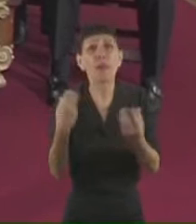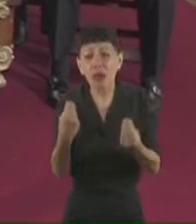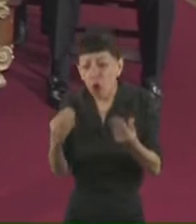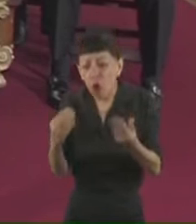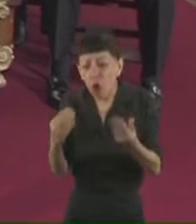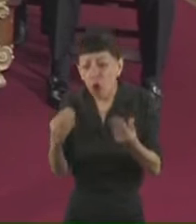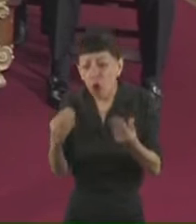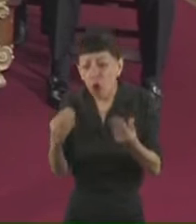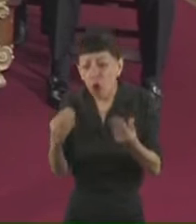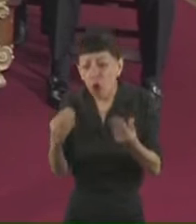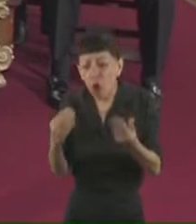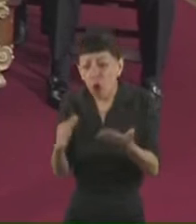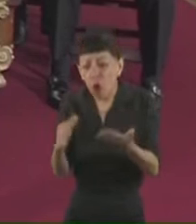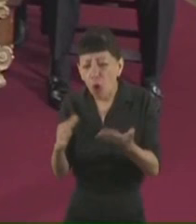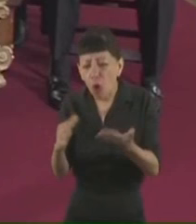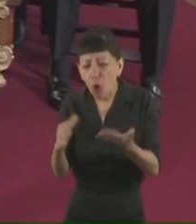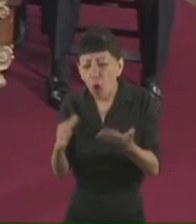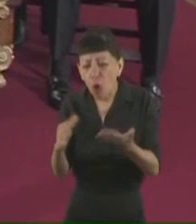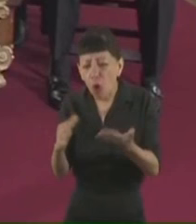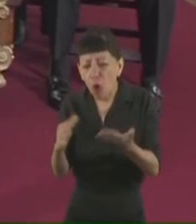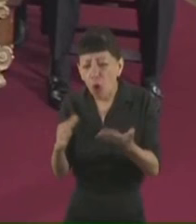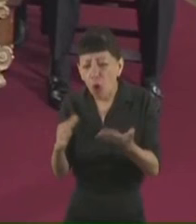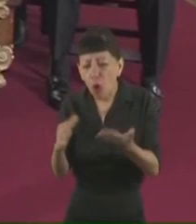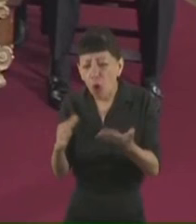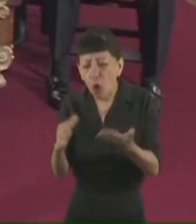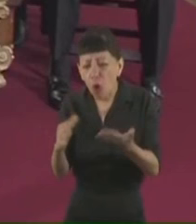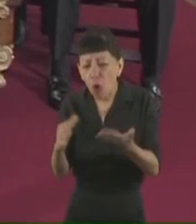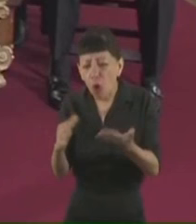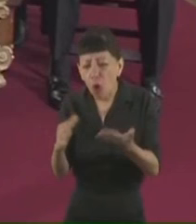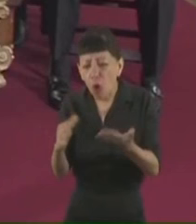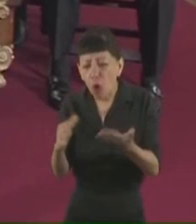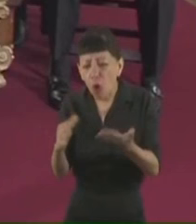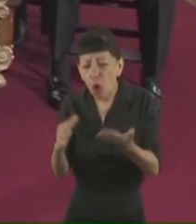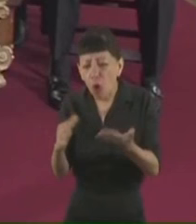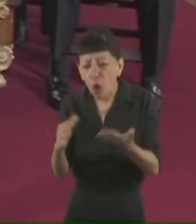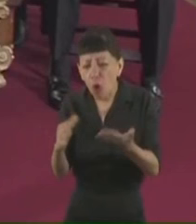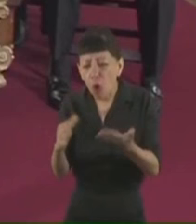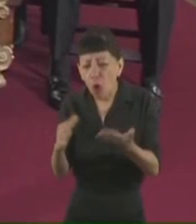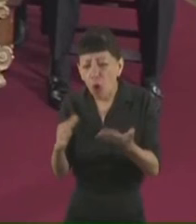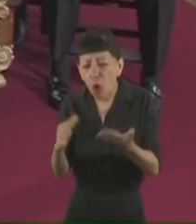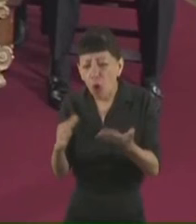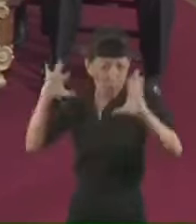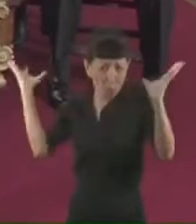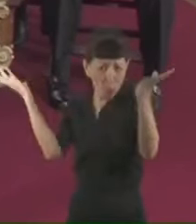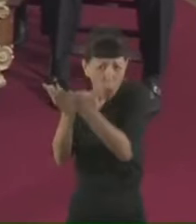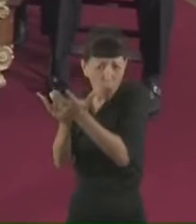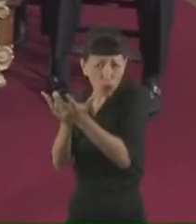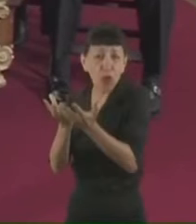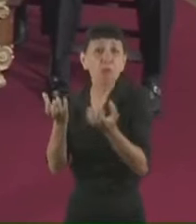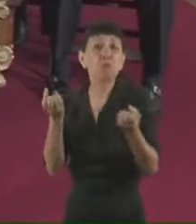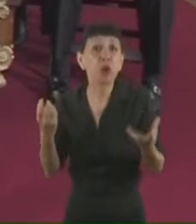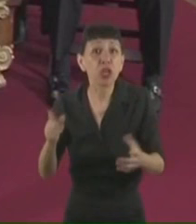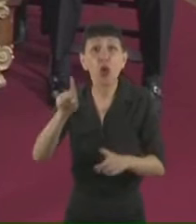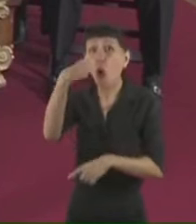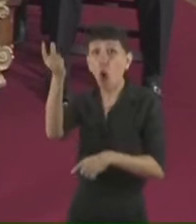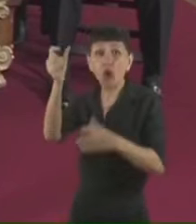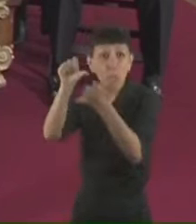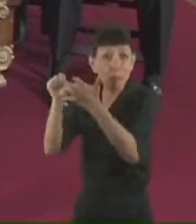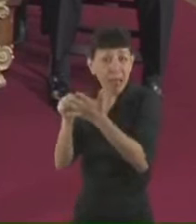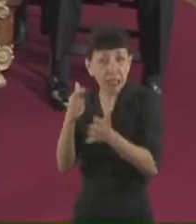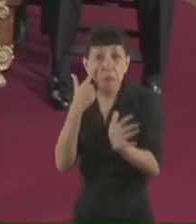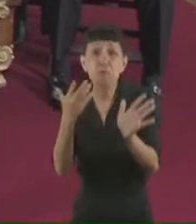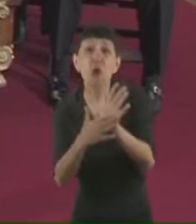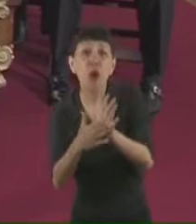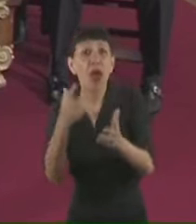son las mismas ideas que han fracasado a lo largo y a lo ancho del planeta donde se intentaron han sido un fracaso en lo